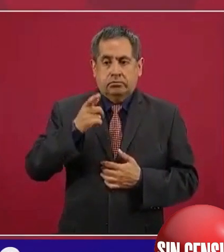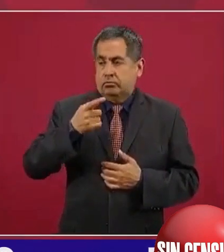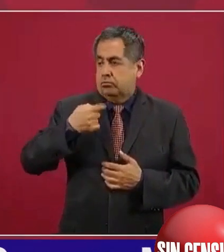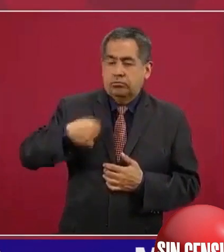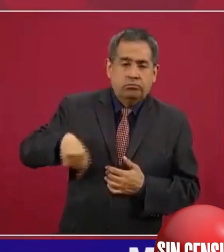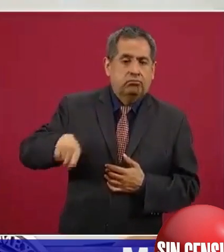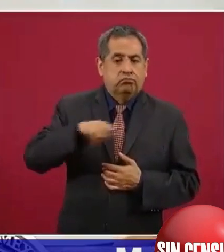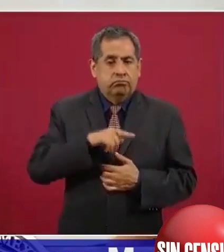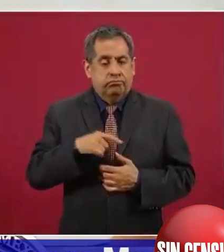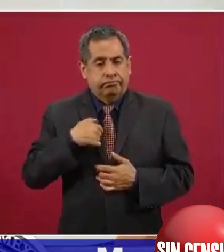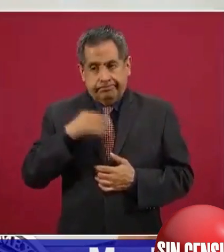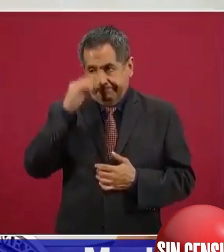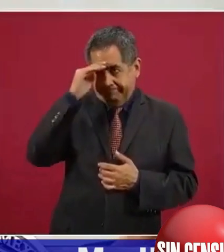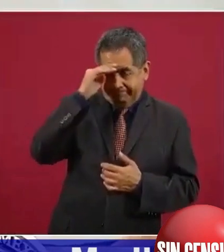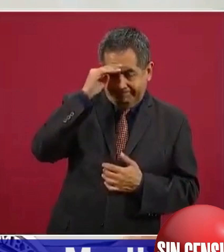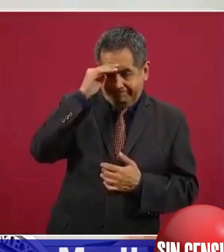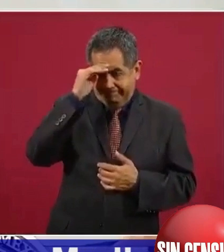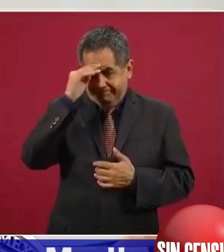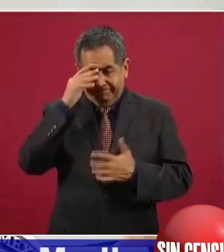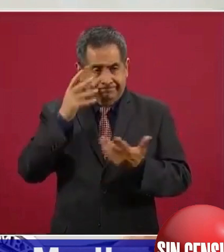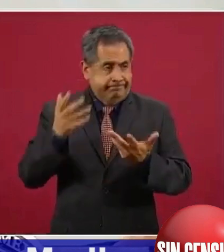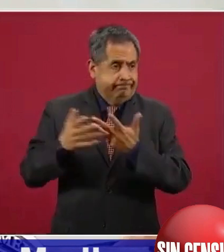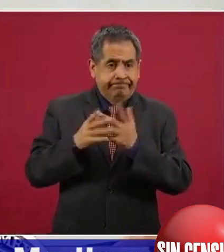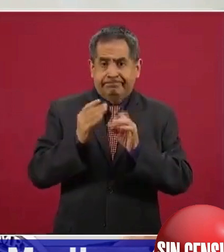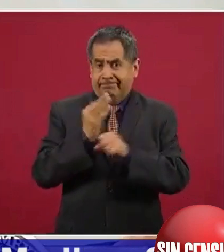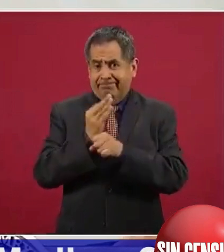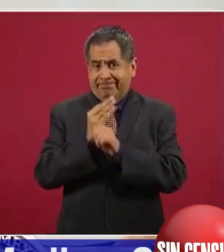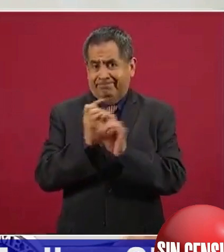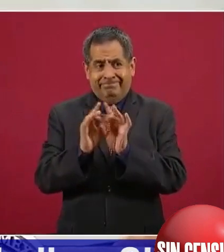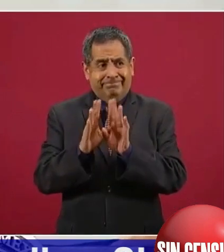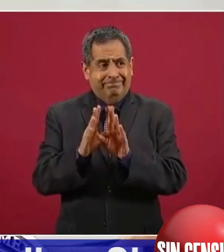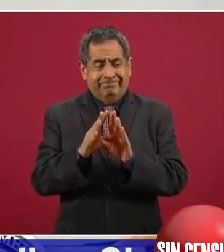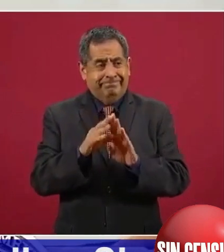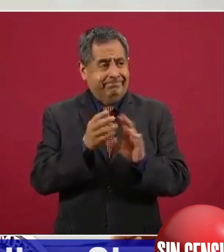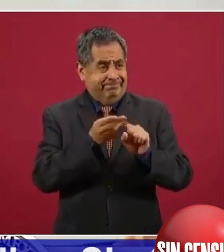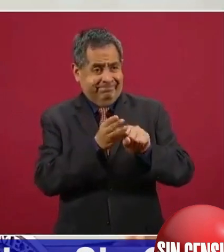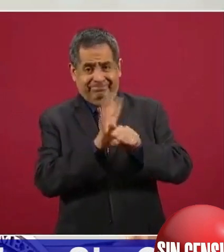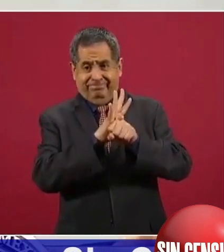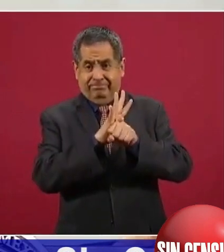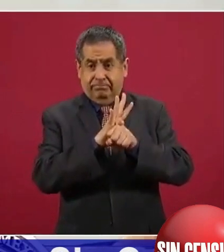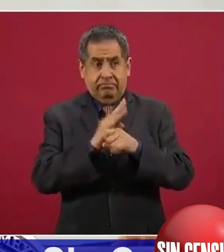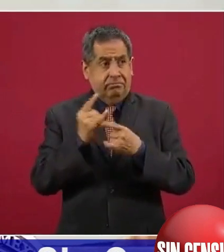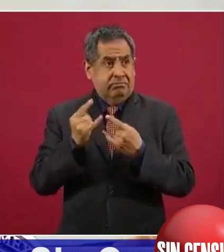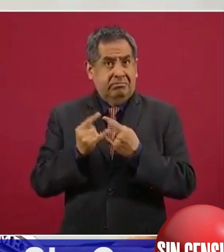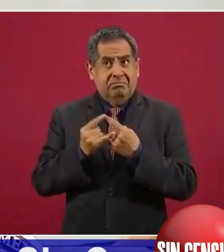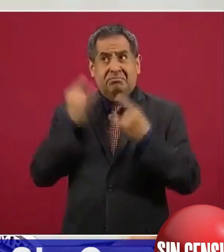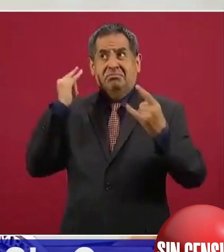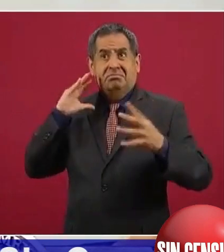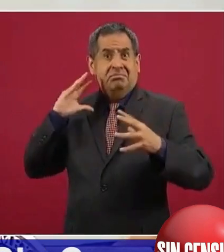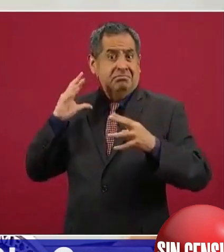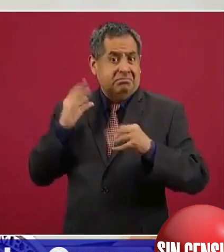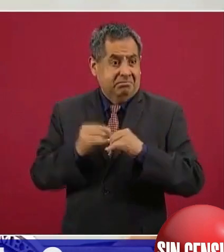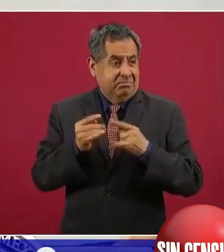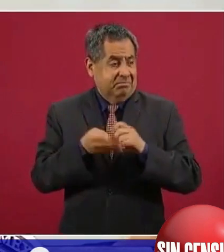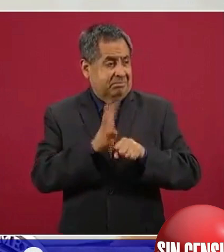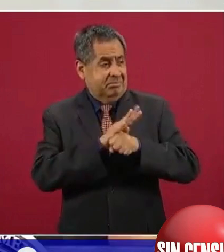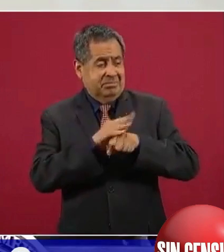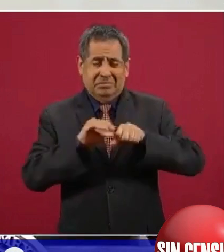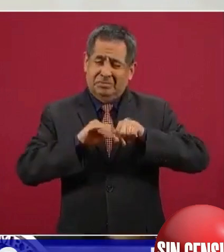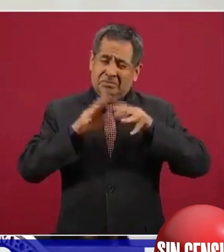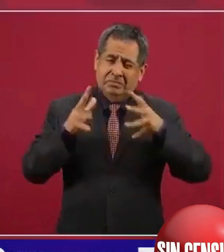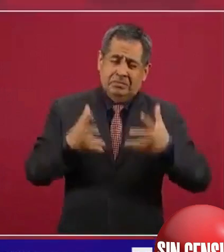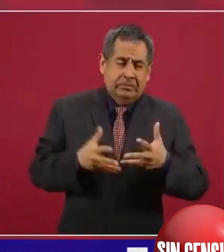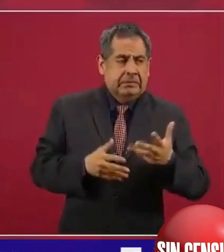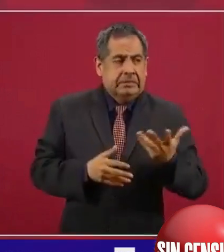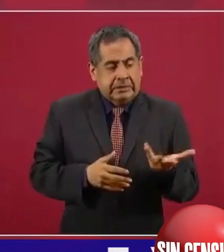viviendo una situación tan adversa como la más grande epidemia de los últimos 100 años, tenga